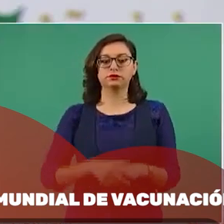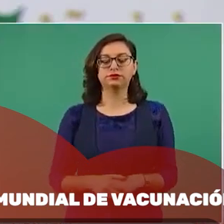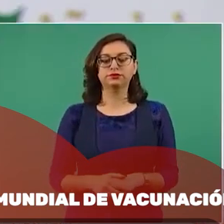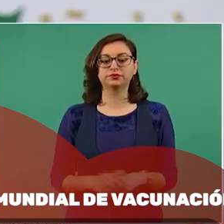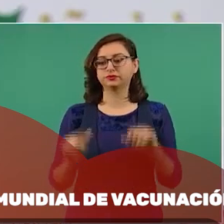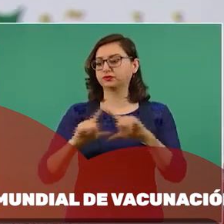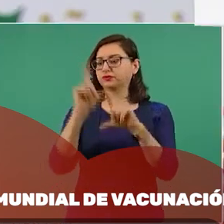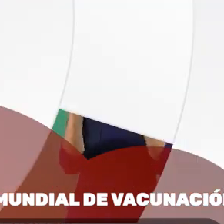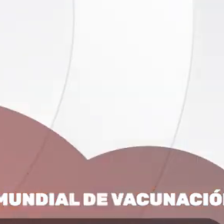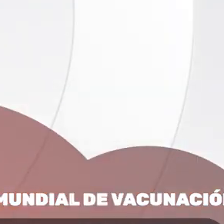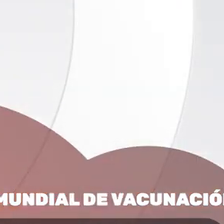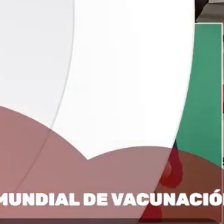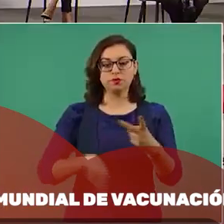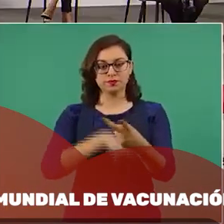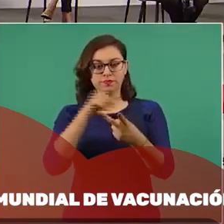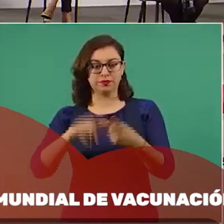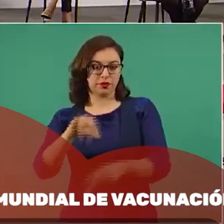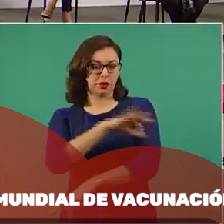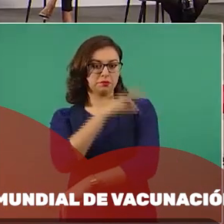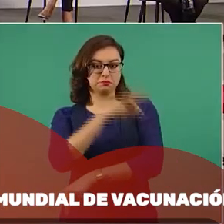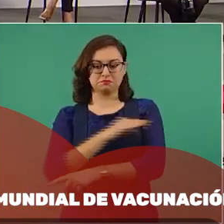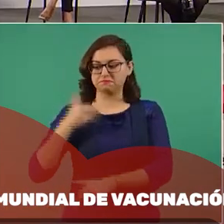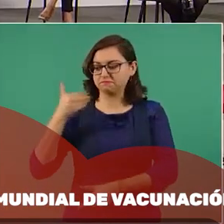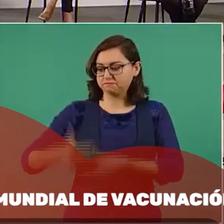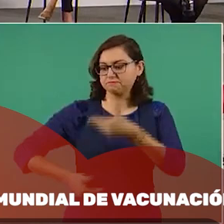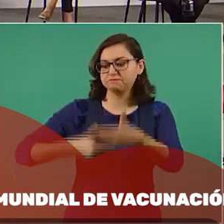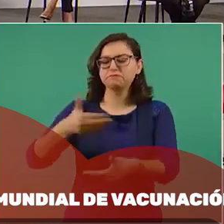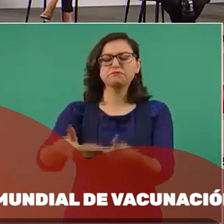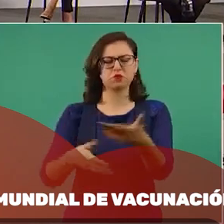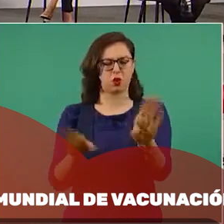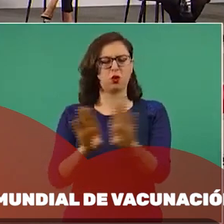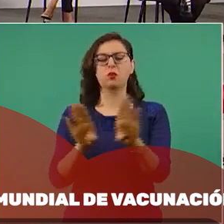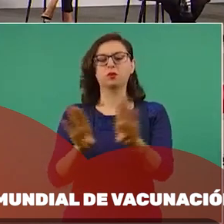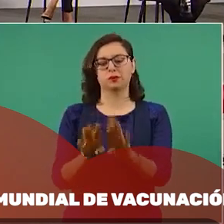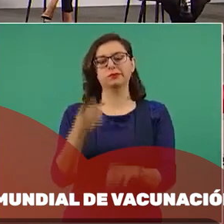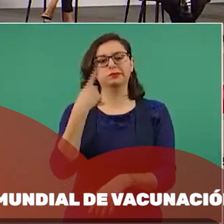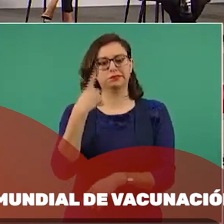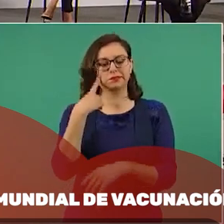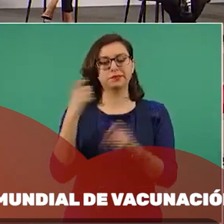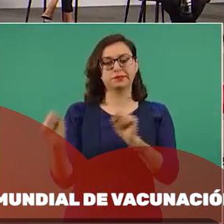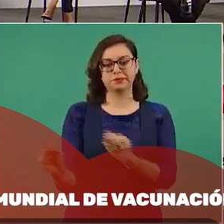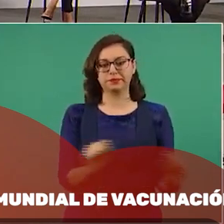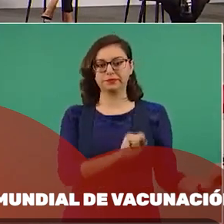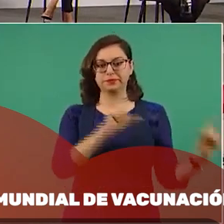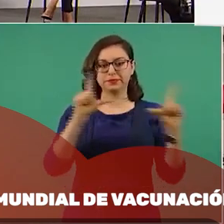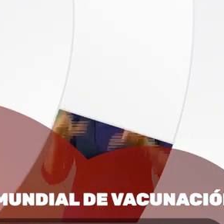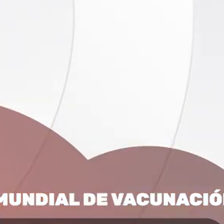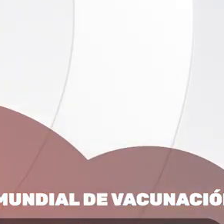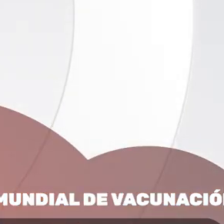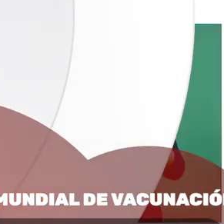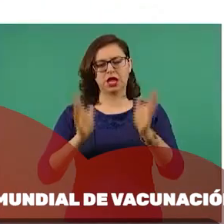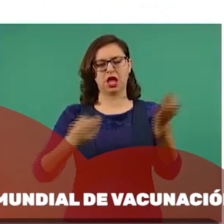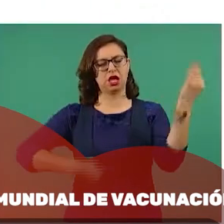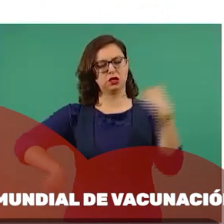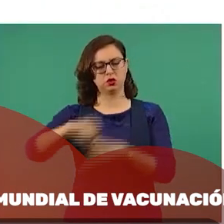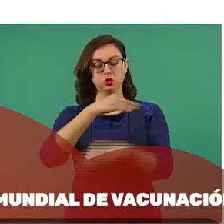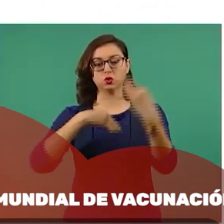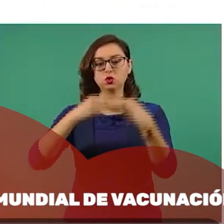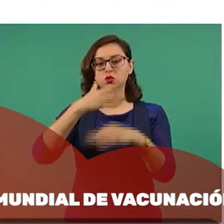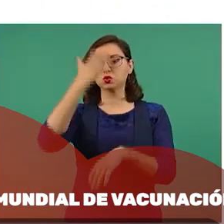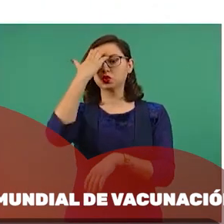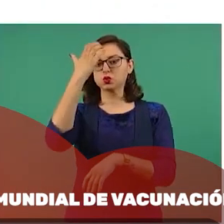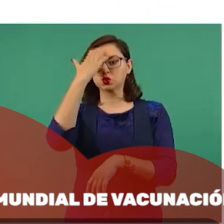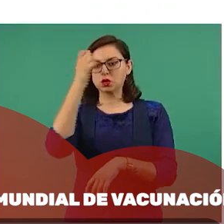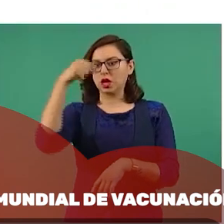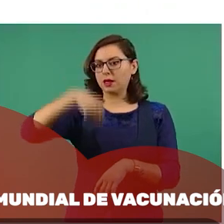baja de contagios de COVID-19. Estamos viviendo una situación semejante a abril de 2020, pero en vez de ir a la alza, vamos a la baja. Asimismo, el funcionario